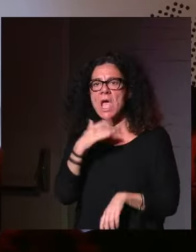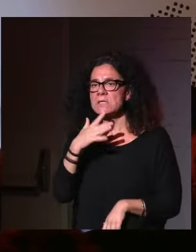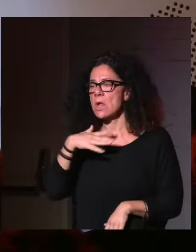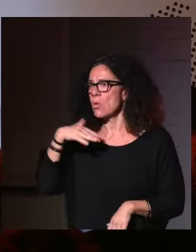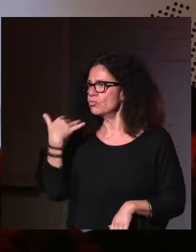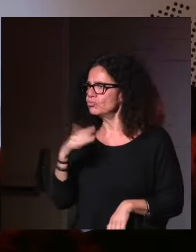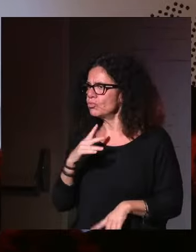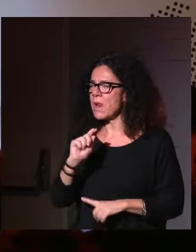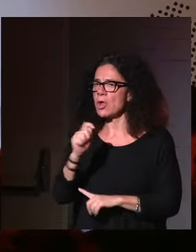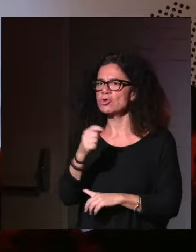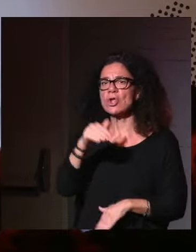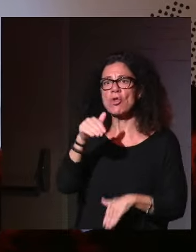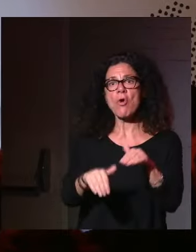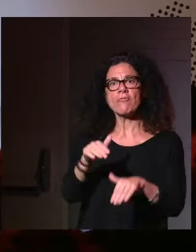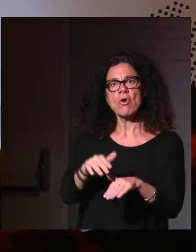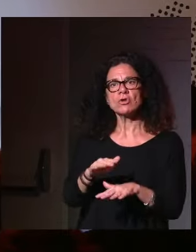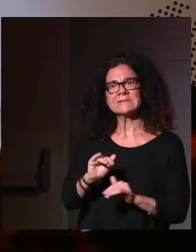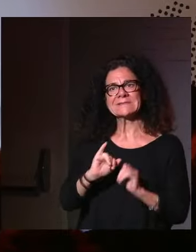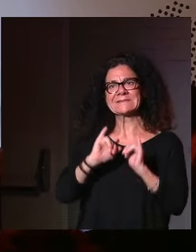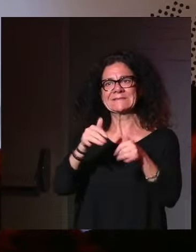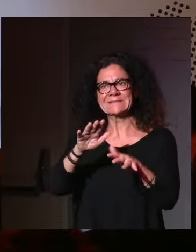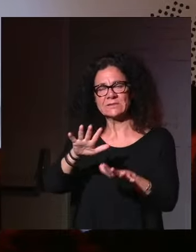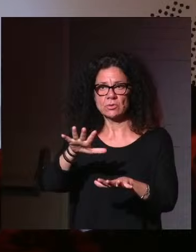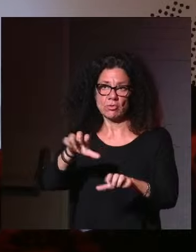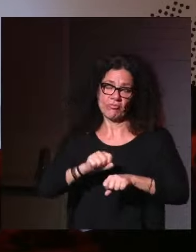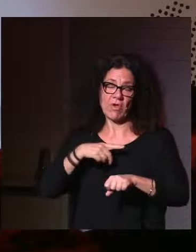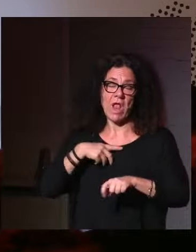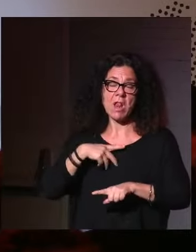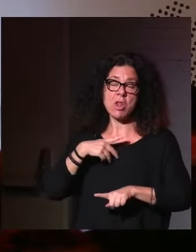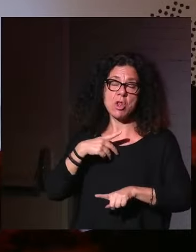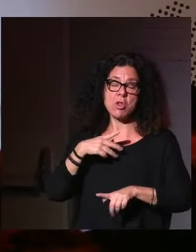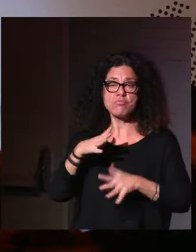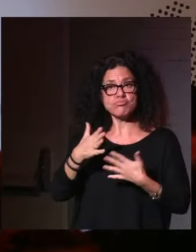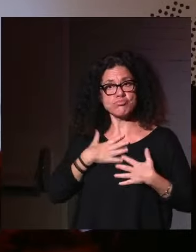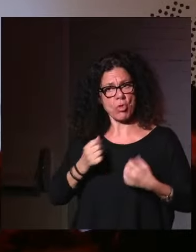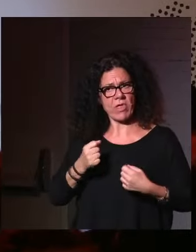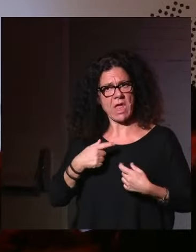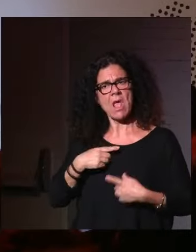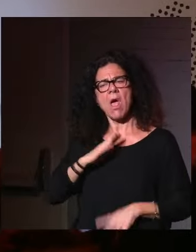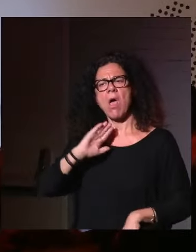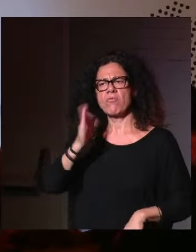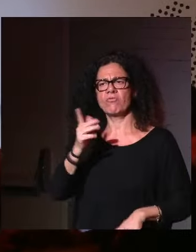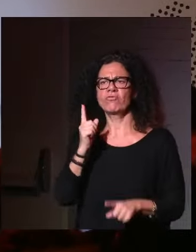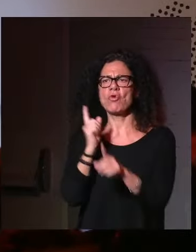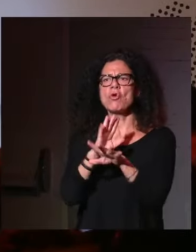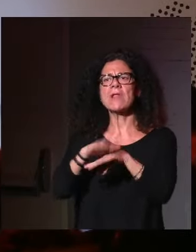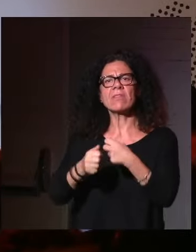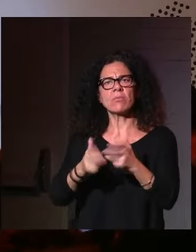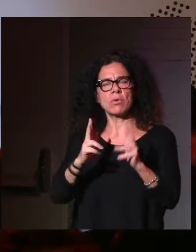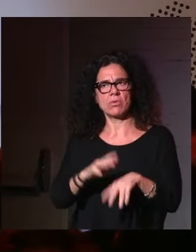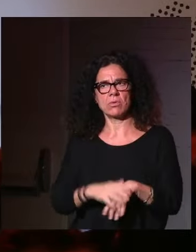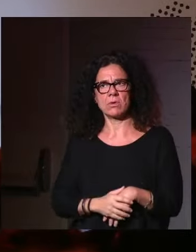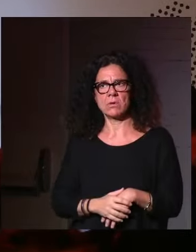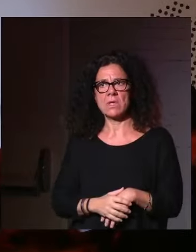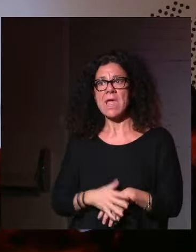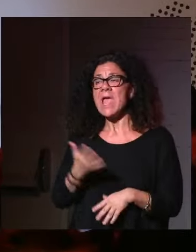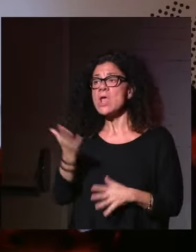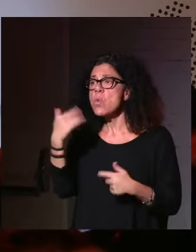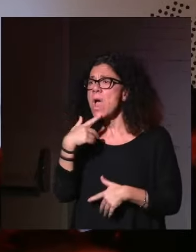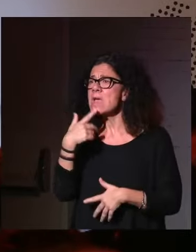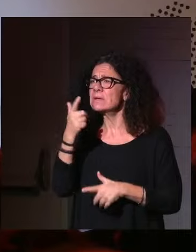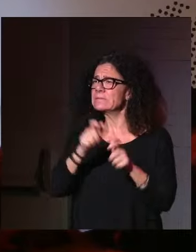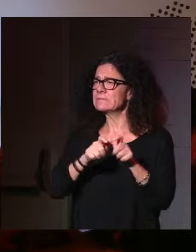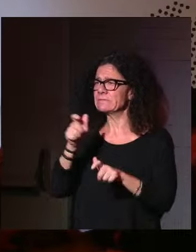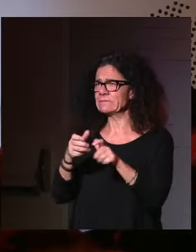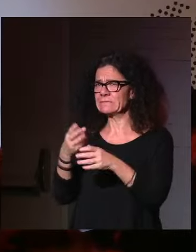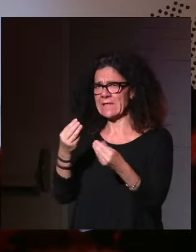conseguir votos y llegar al poder y las democracias y no es no no habemos suficientes habitando esos